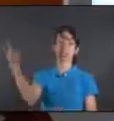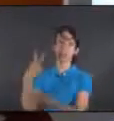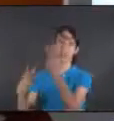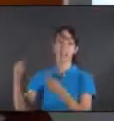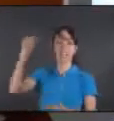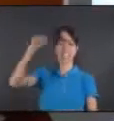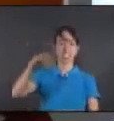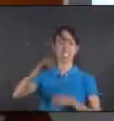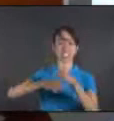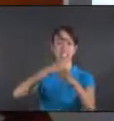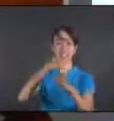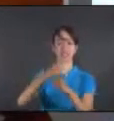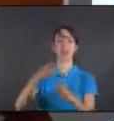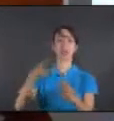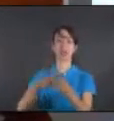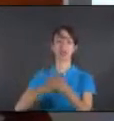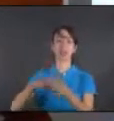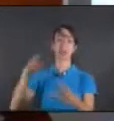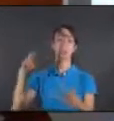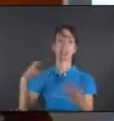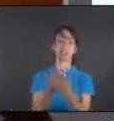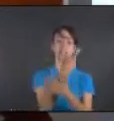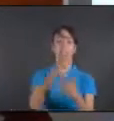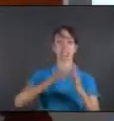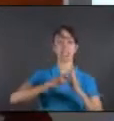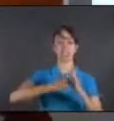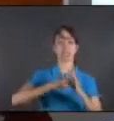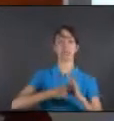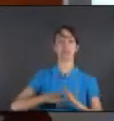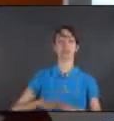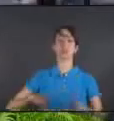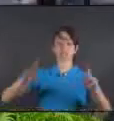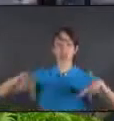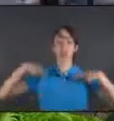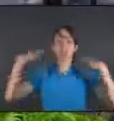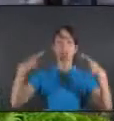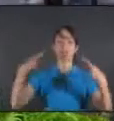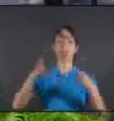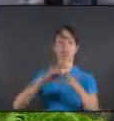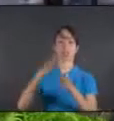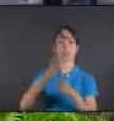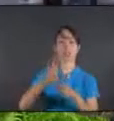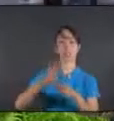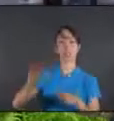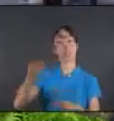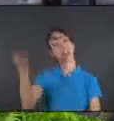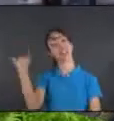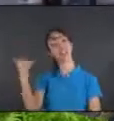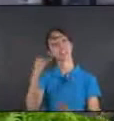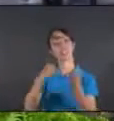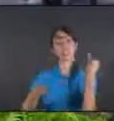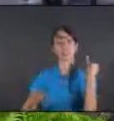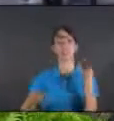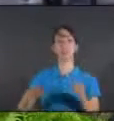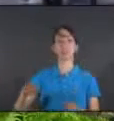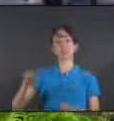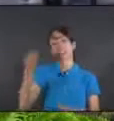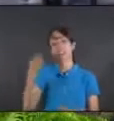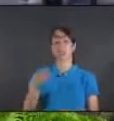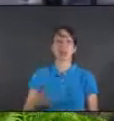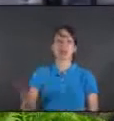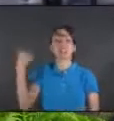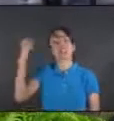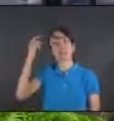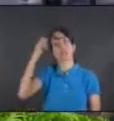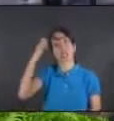te percatas de que Cristo resucita cualquier cosa, que el Espíritu de Dios